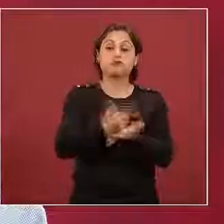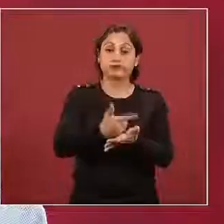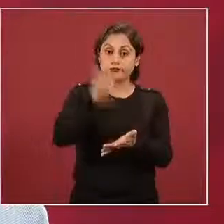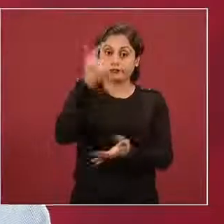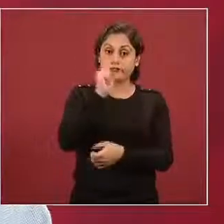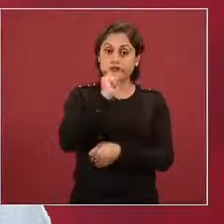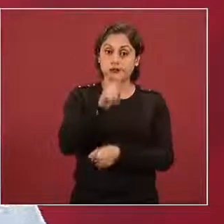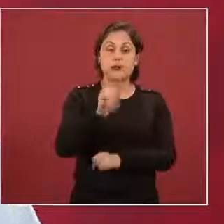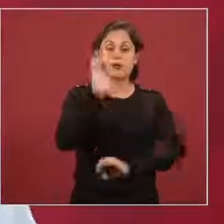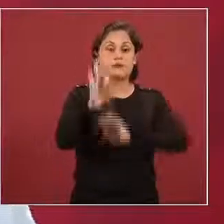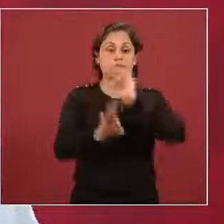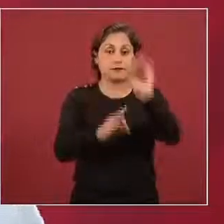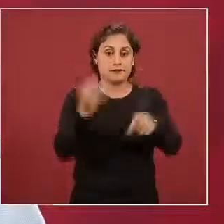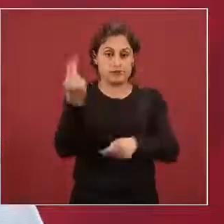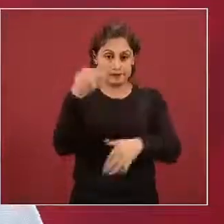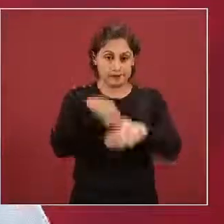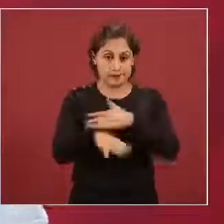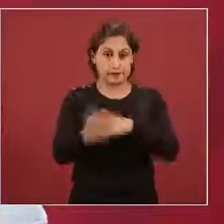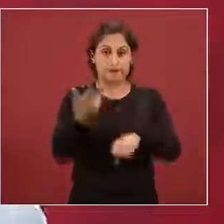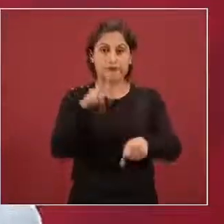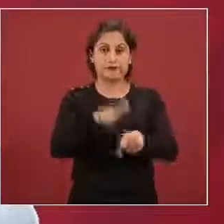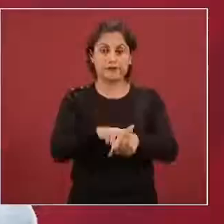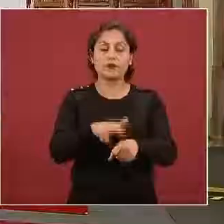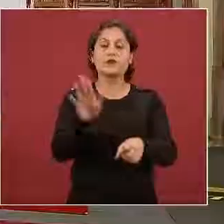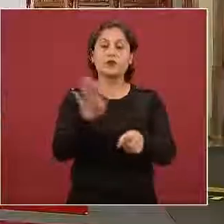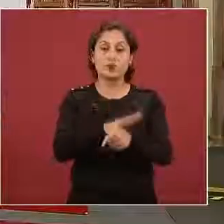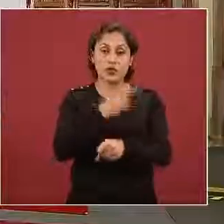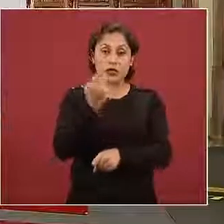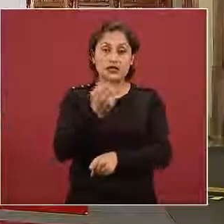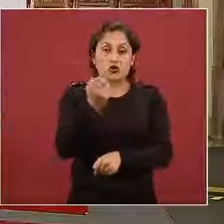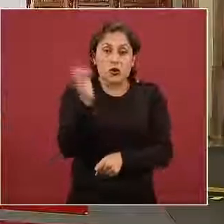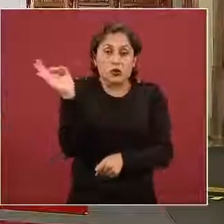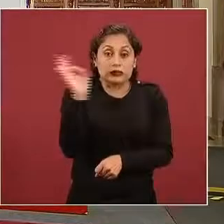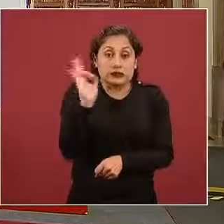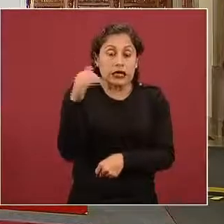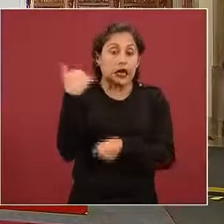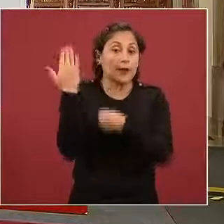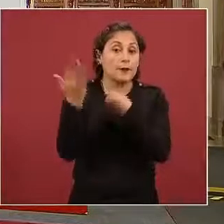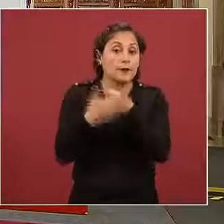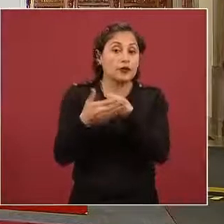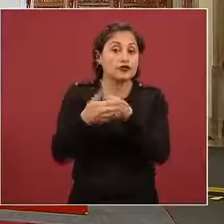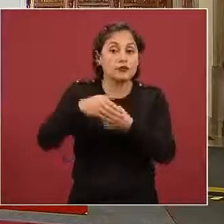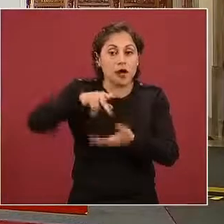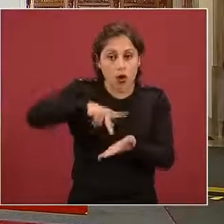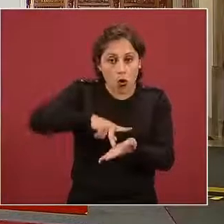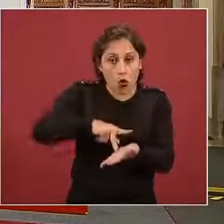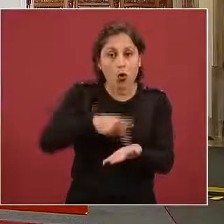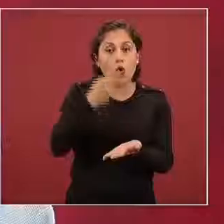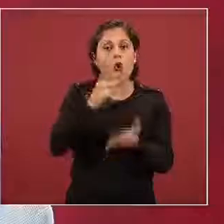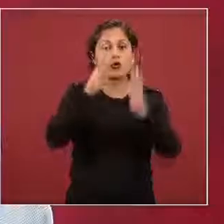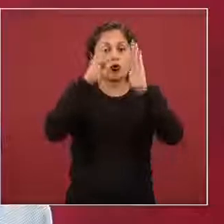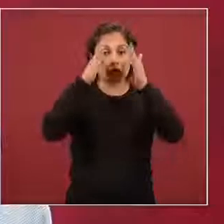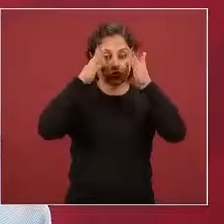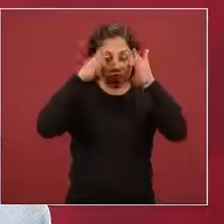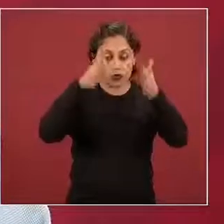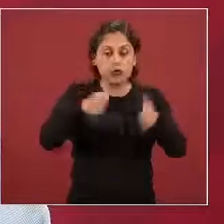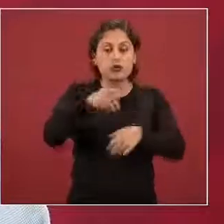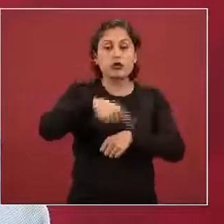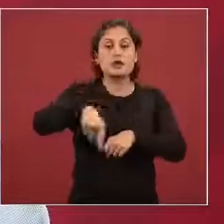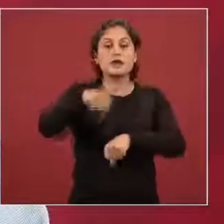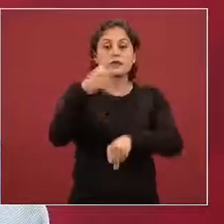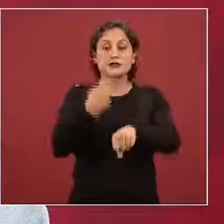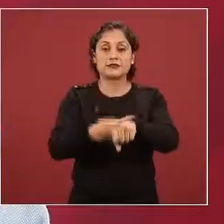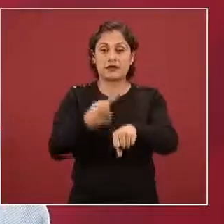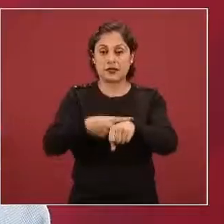muy probable que en ese momento requiramos nuevamente reconvertir las camas para la atención de infección